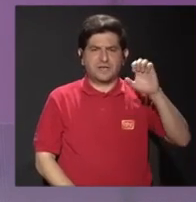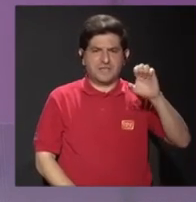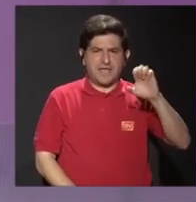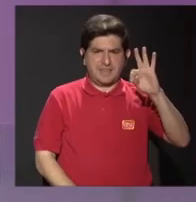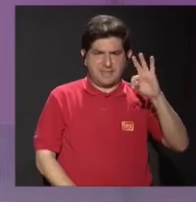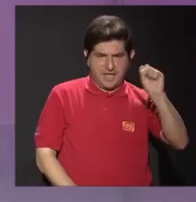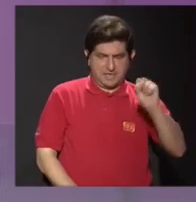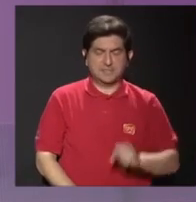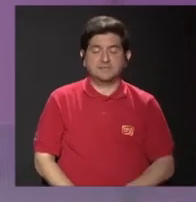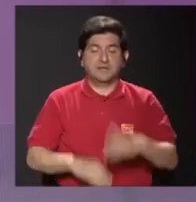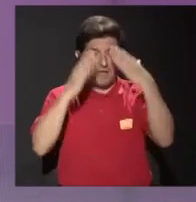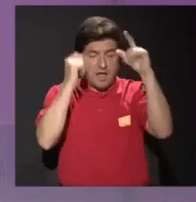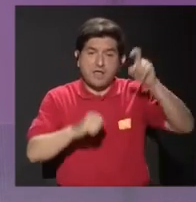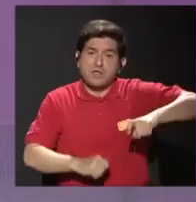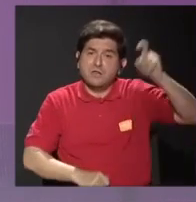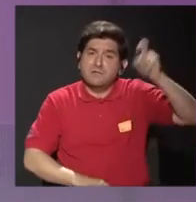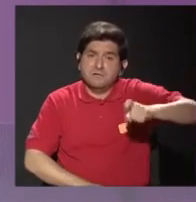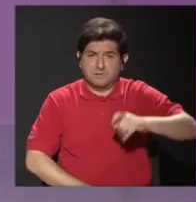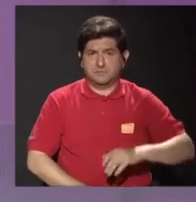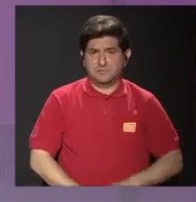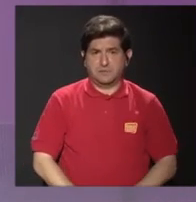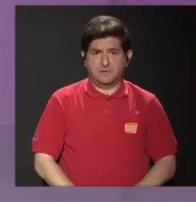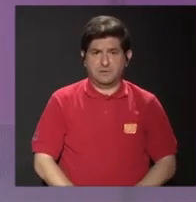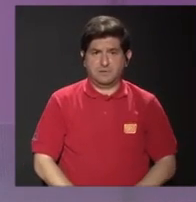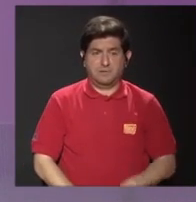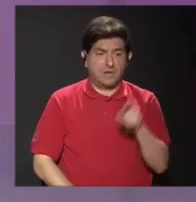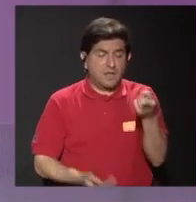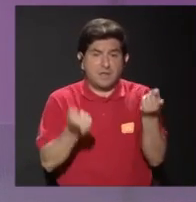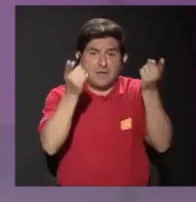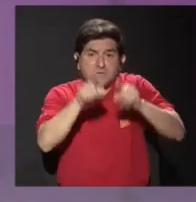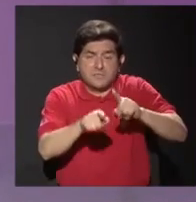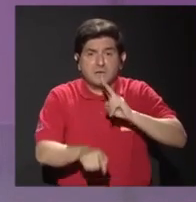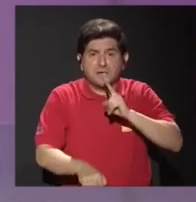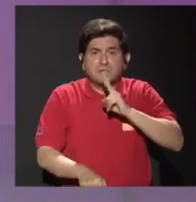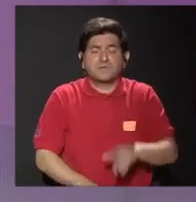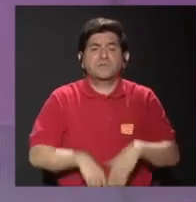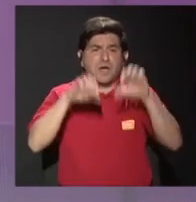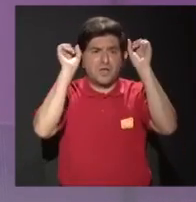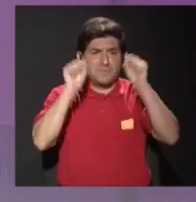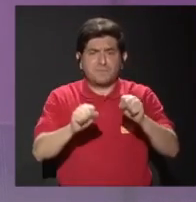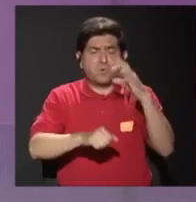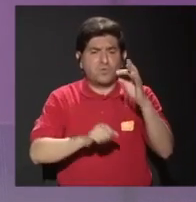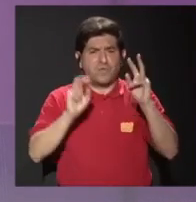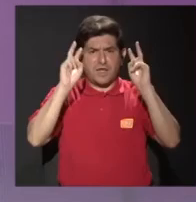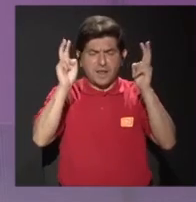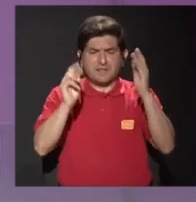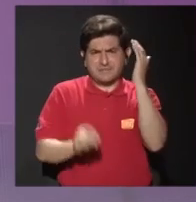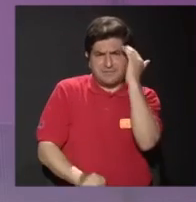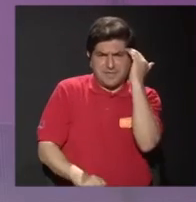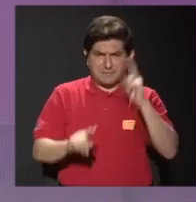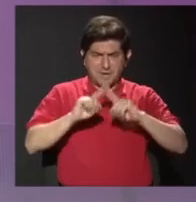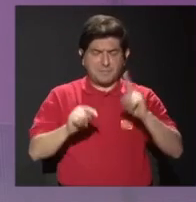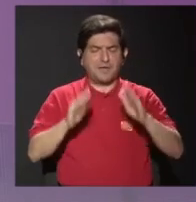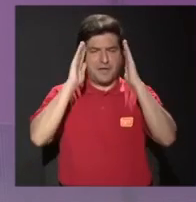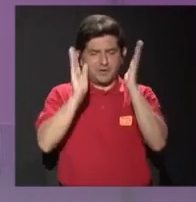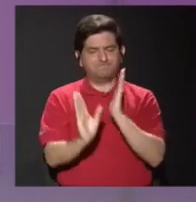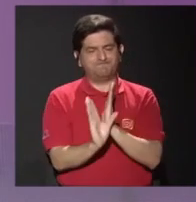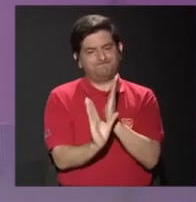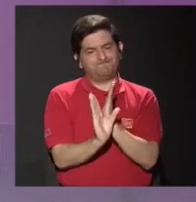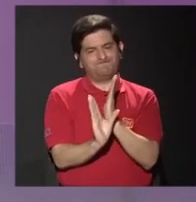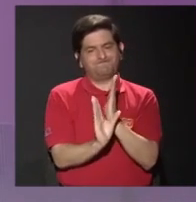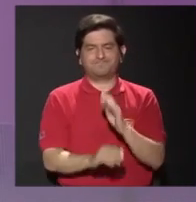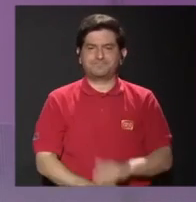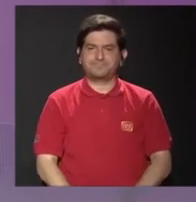dar información este para que pueda realmente manejar este tema pero además la atención psicológica